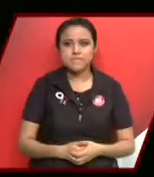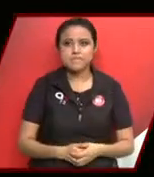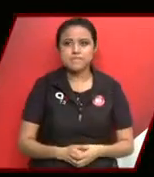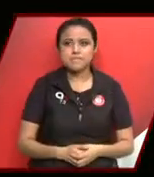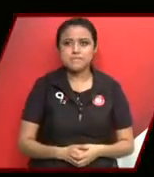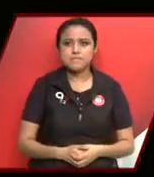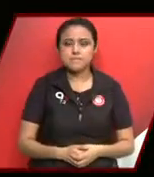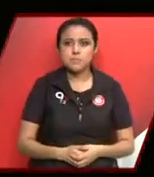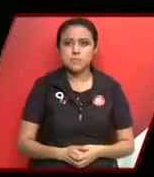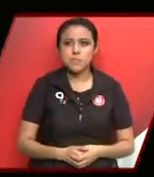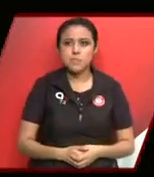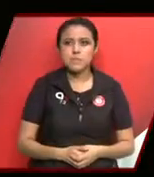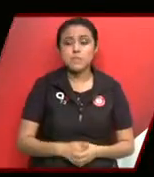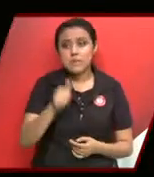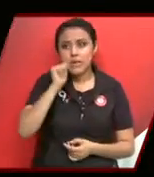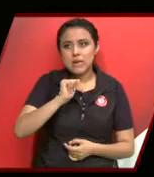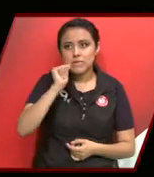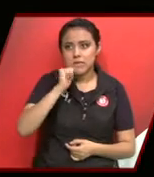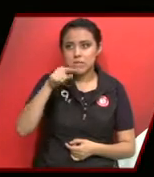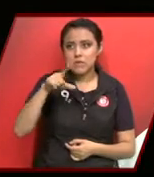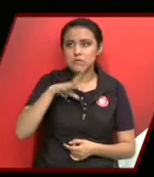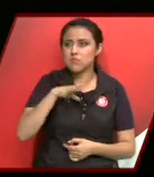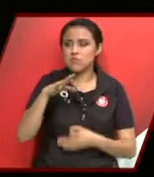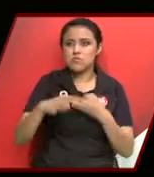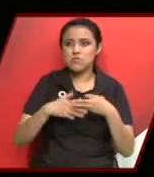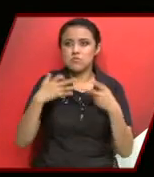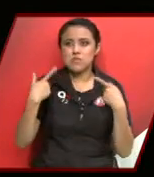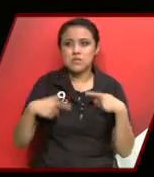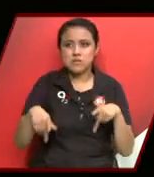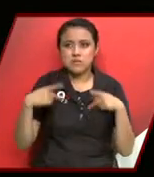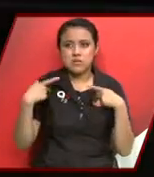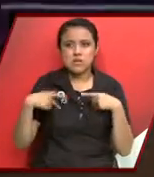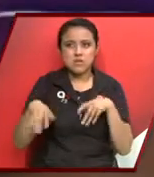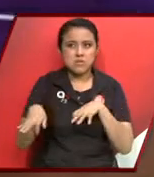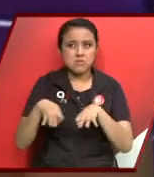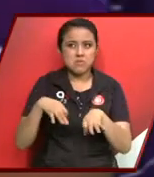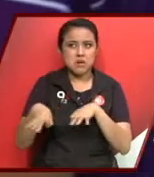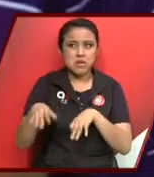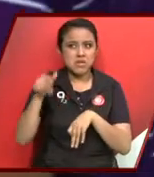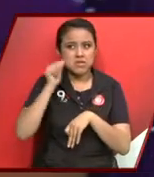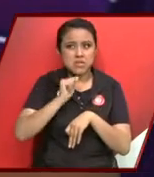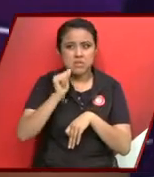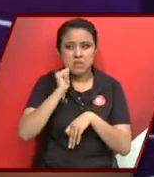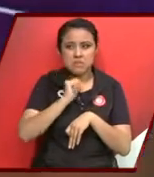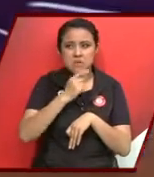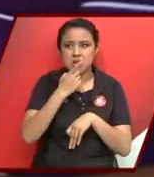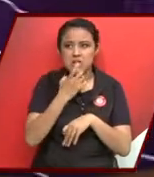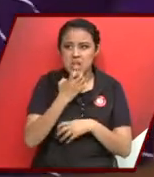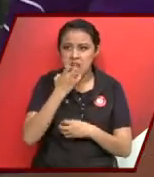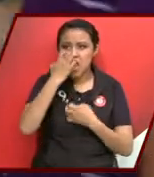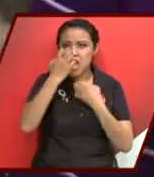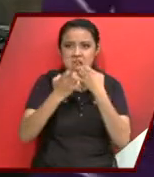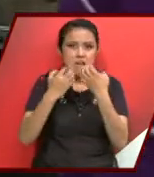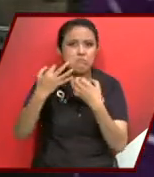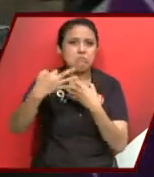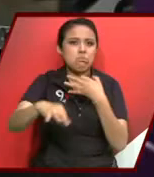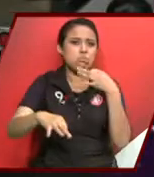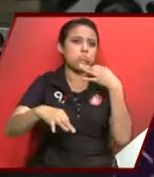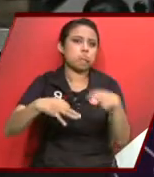Siempre ha sido de que maltrataba a sus empleados. Les hablaba con